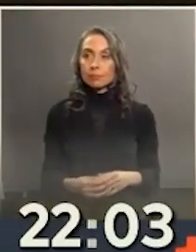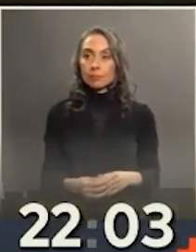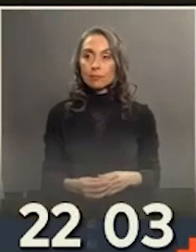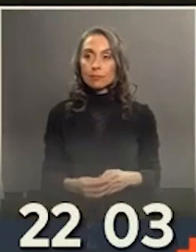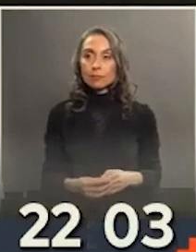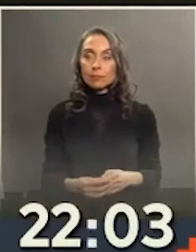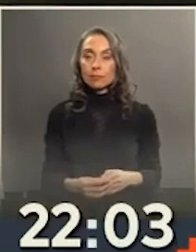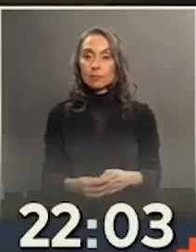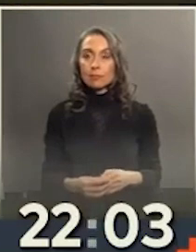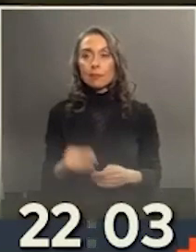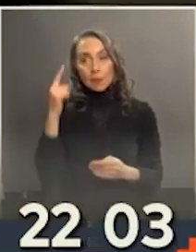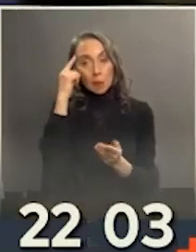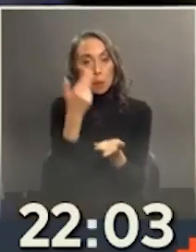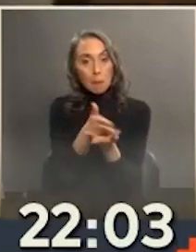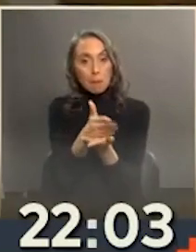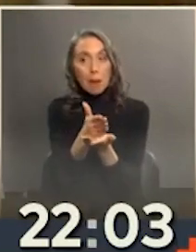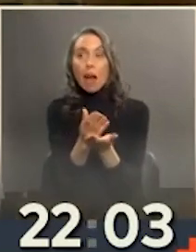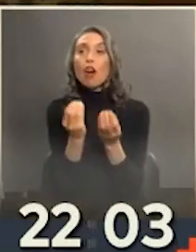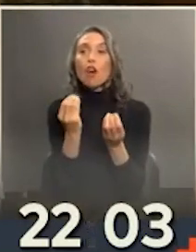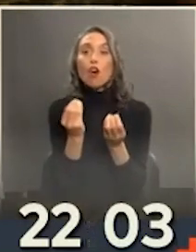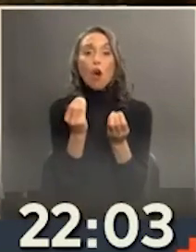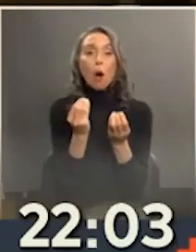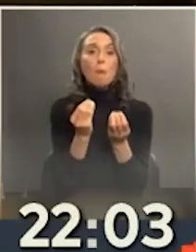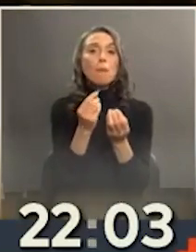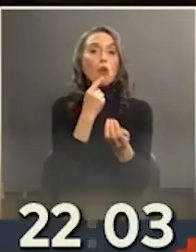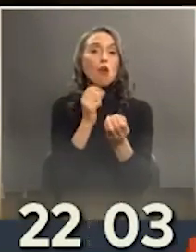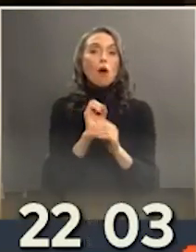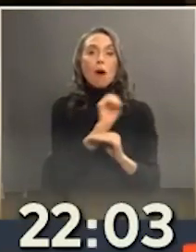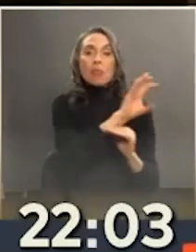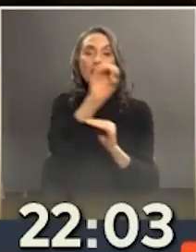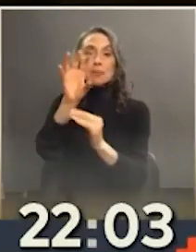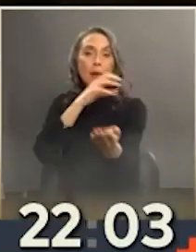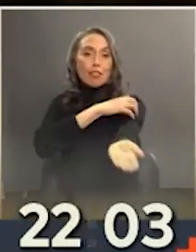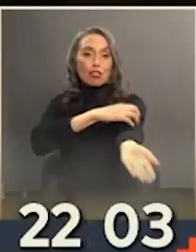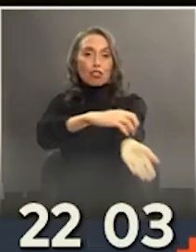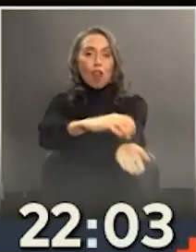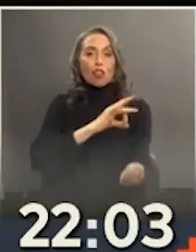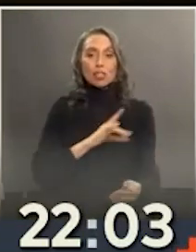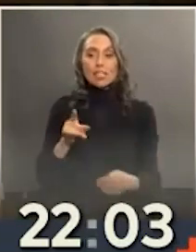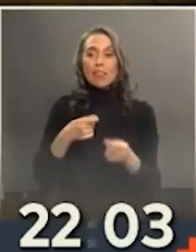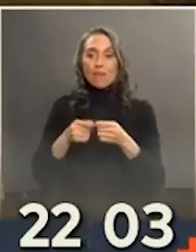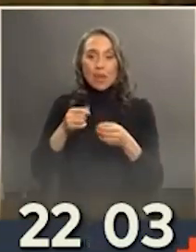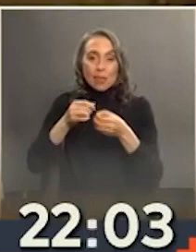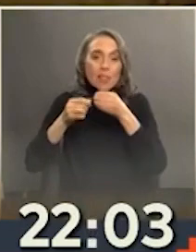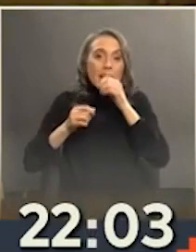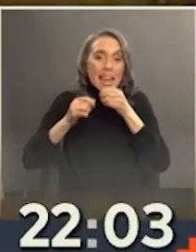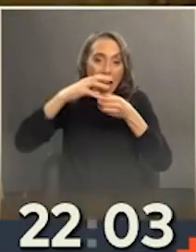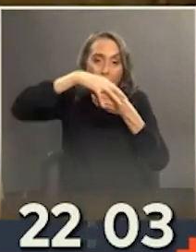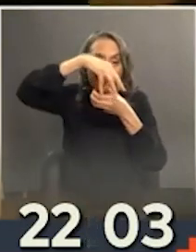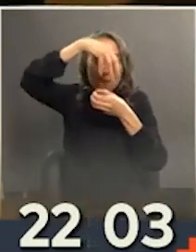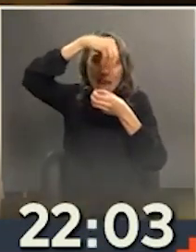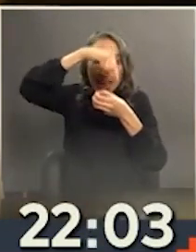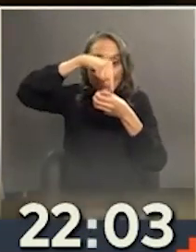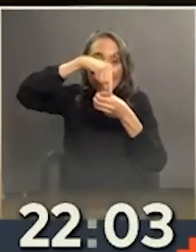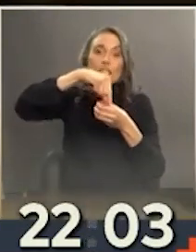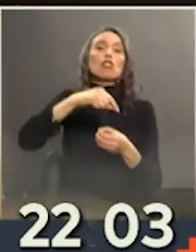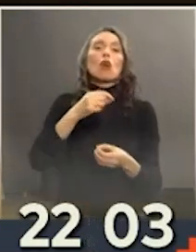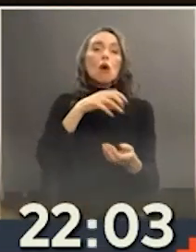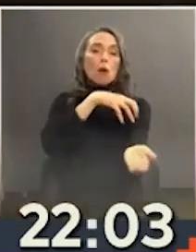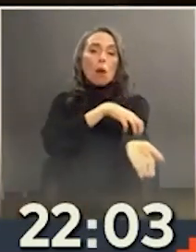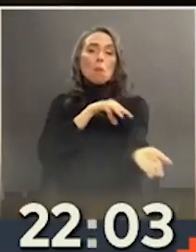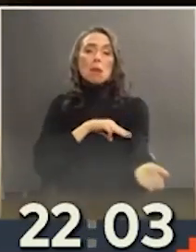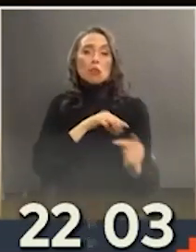Por eso planifican la forma de llegar a todo Chile, de algún día vender estos barquillos no solo en la región metropolitana como es